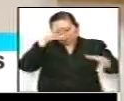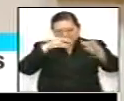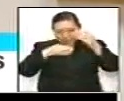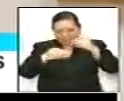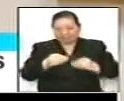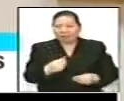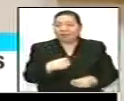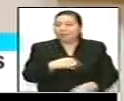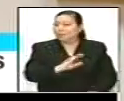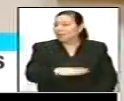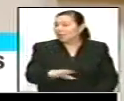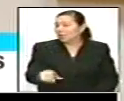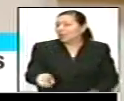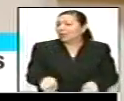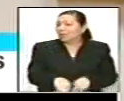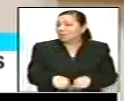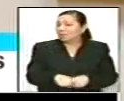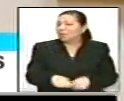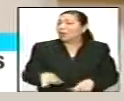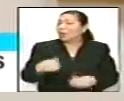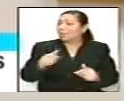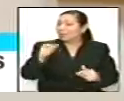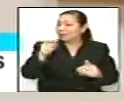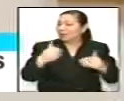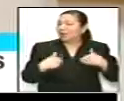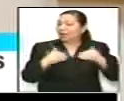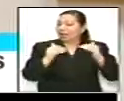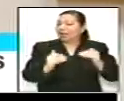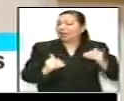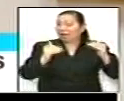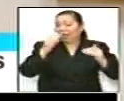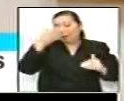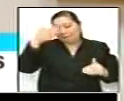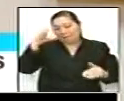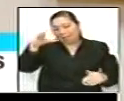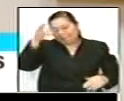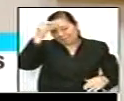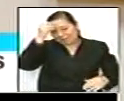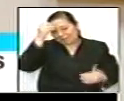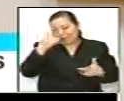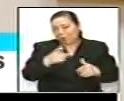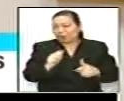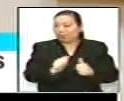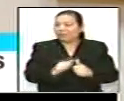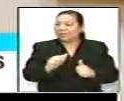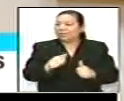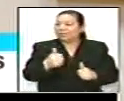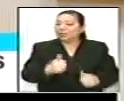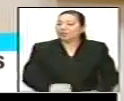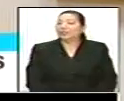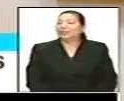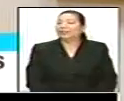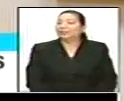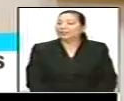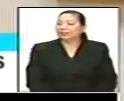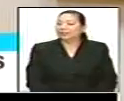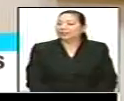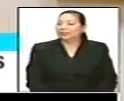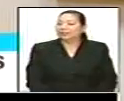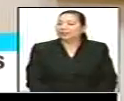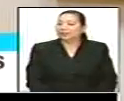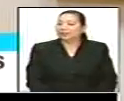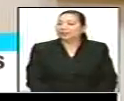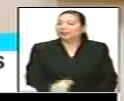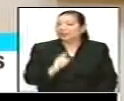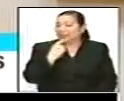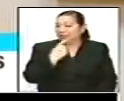solamente los niños, sino que los adultos también necesitamos aprender de ello, ponerse en el lugar del otro, como mencionaba.